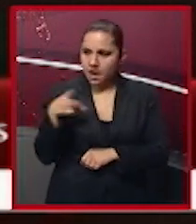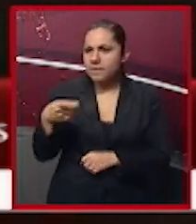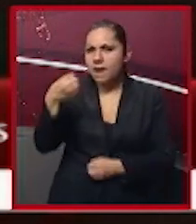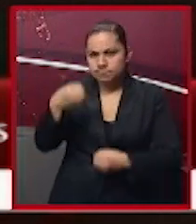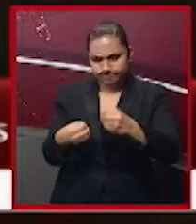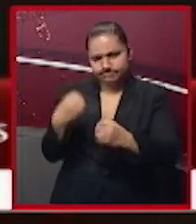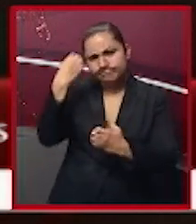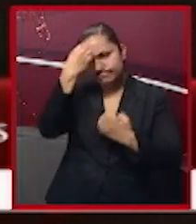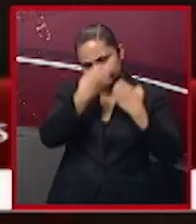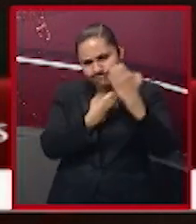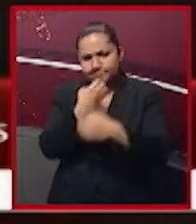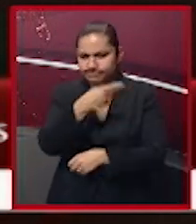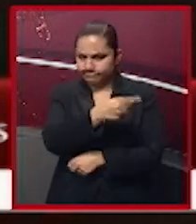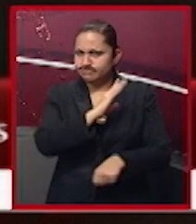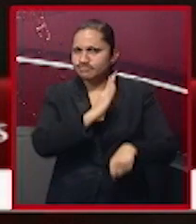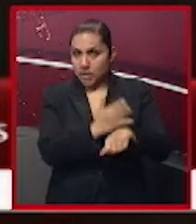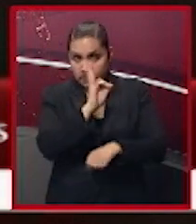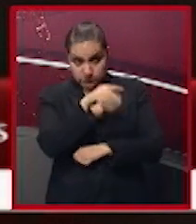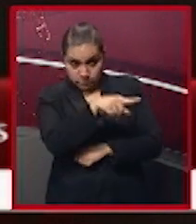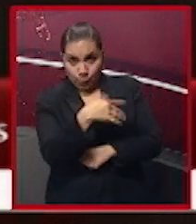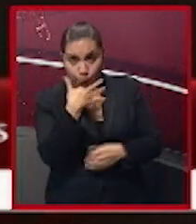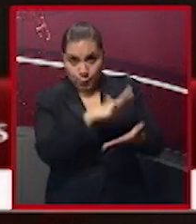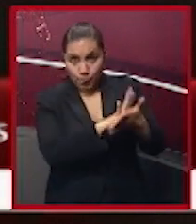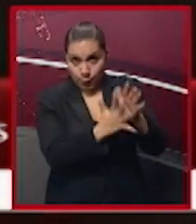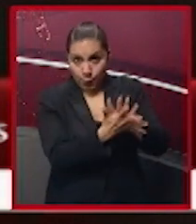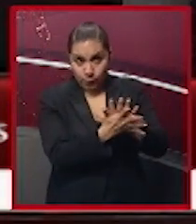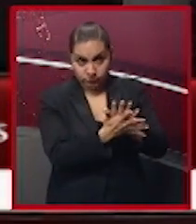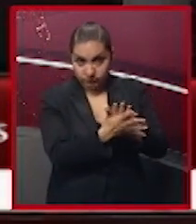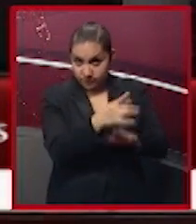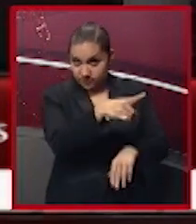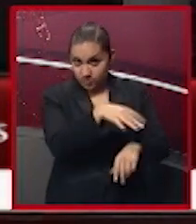de corrupción si es que así existen.